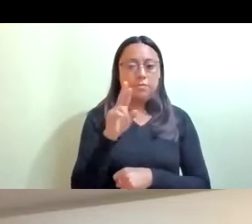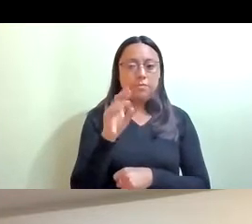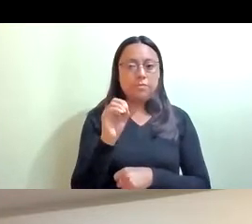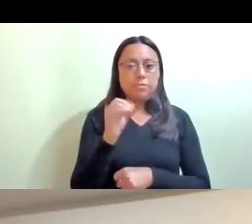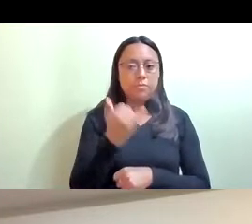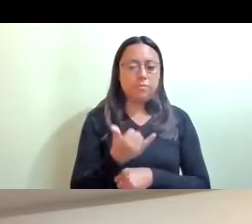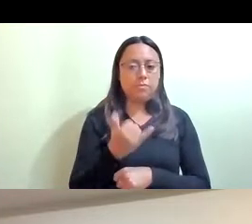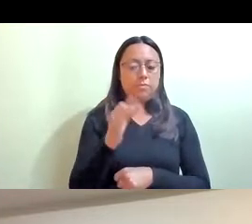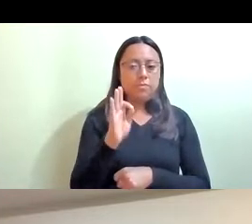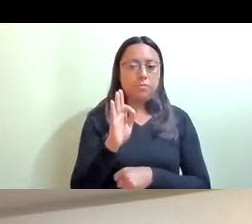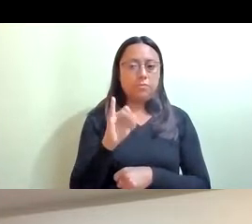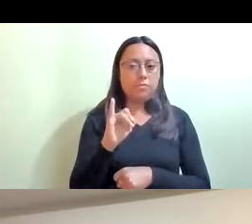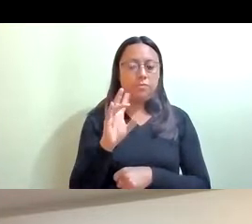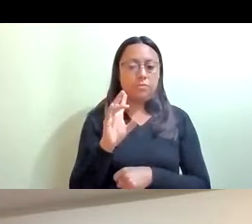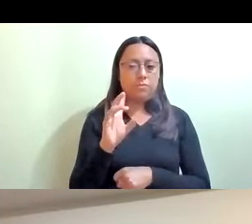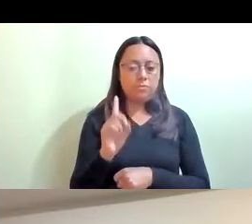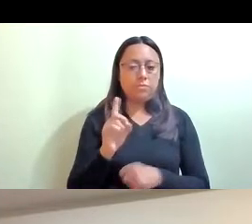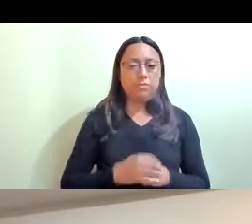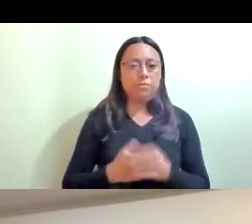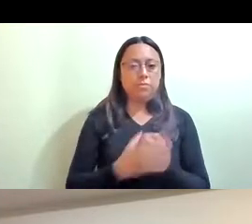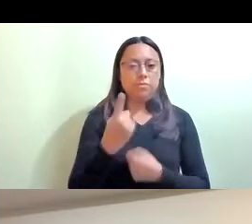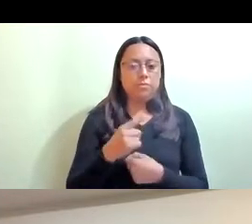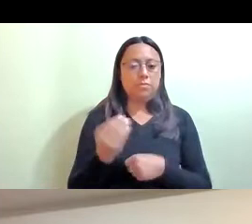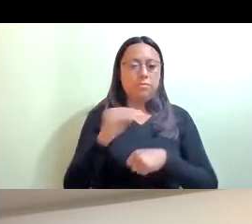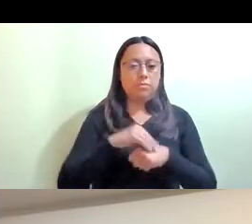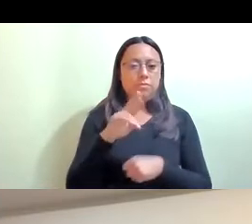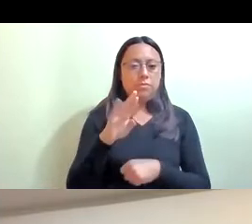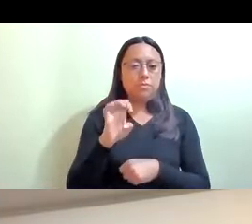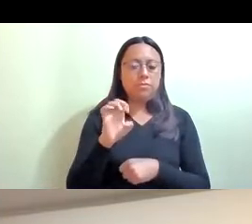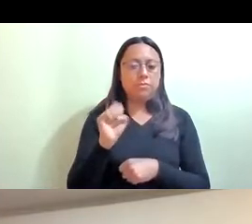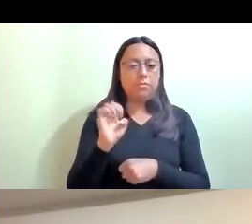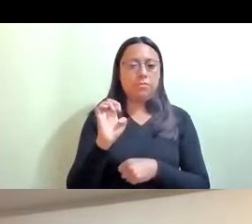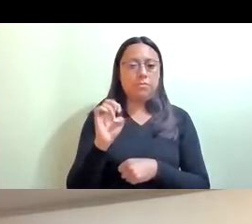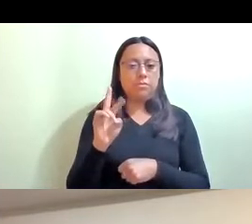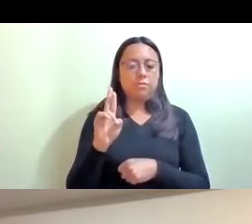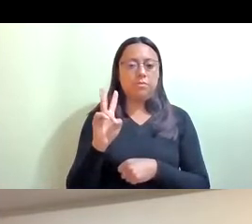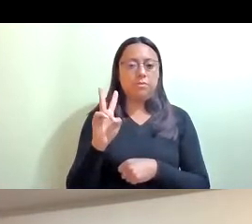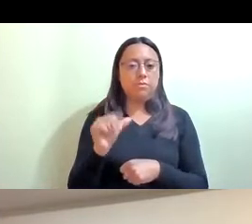aplica totalmente, porque tampoco cabe una reserva cuando es la modificación de un solo artículo. Es decir,